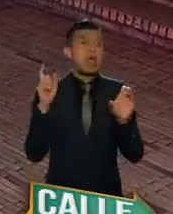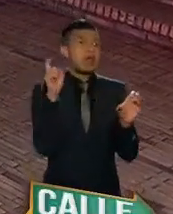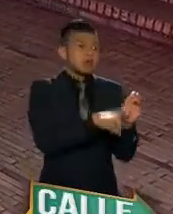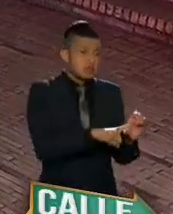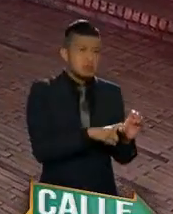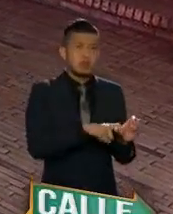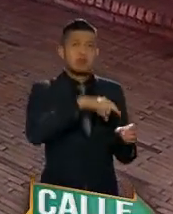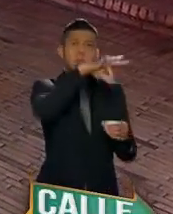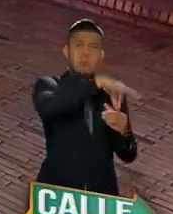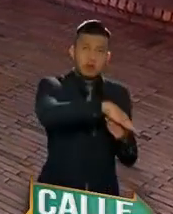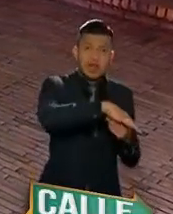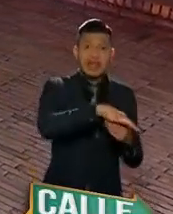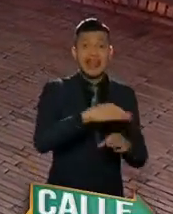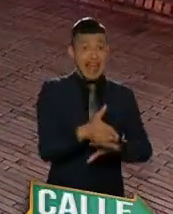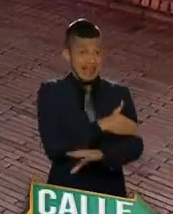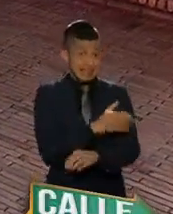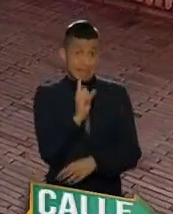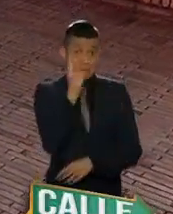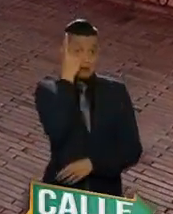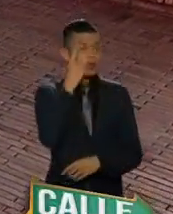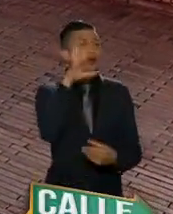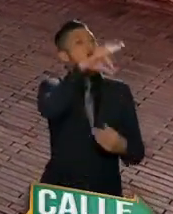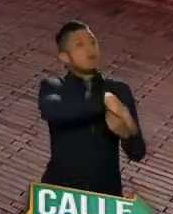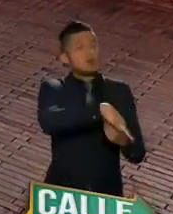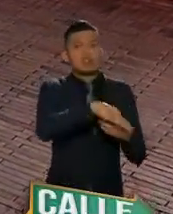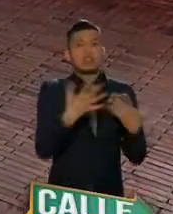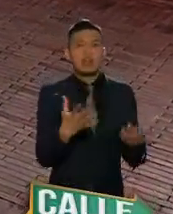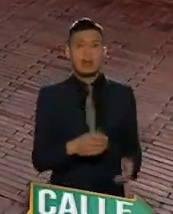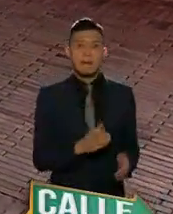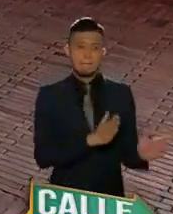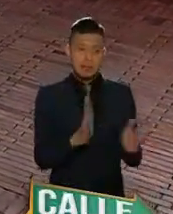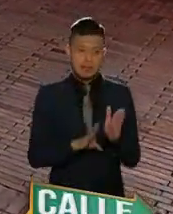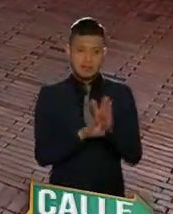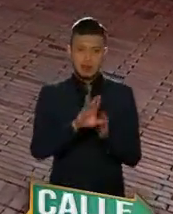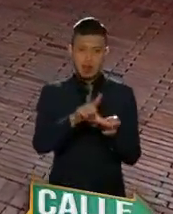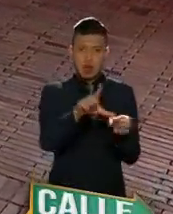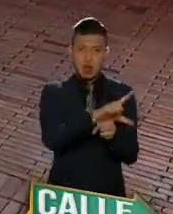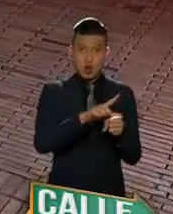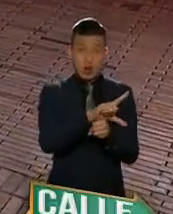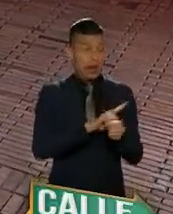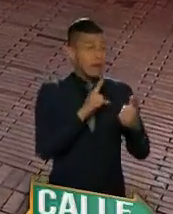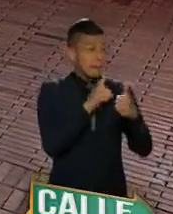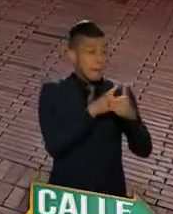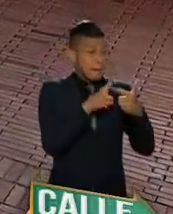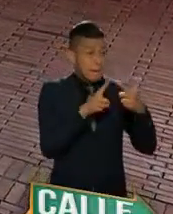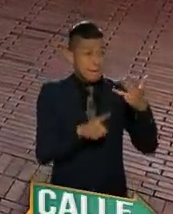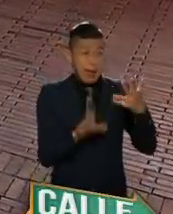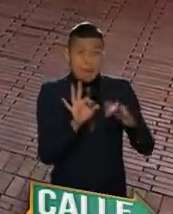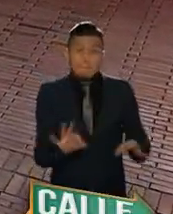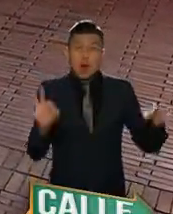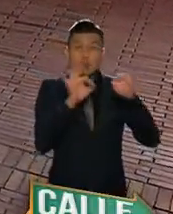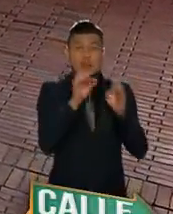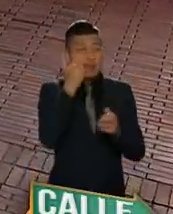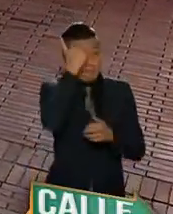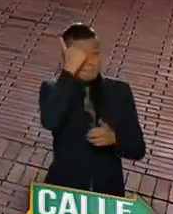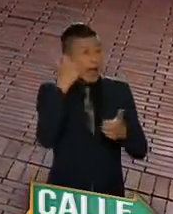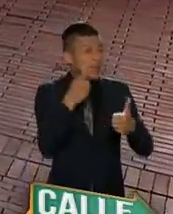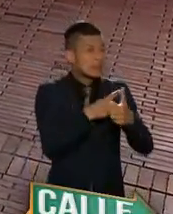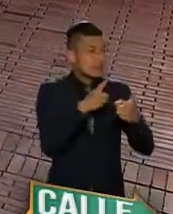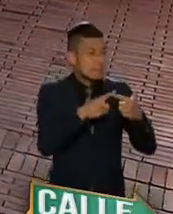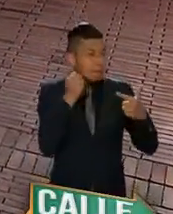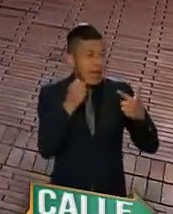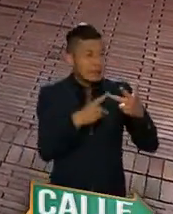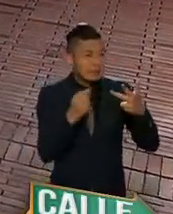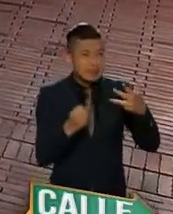pudo votar primero para decidir las prioridades del plan de desarrollo local. Por ahí ya pasamos. Luego pudo votar para decidir